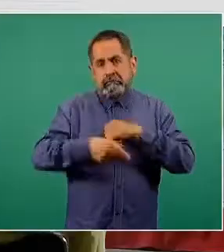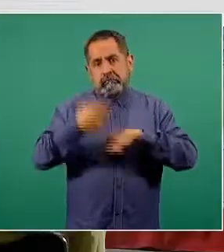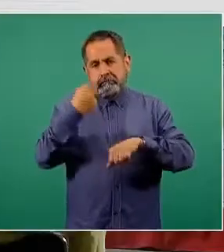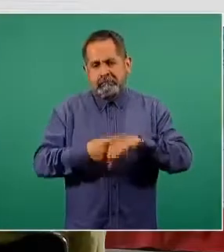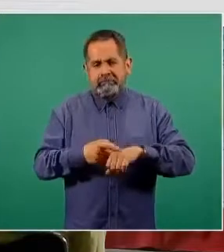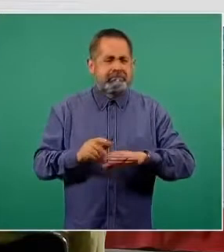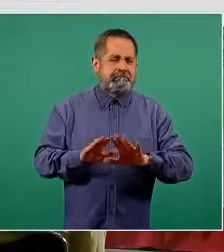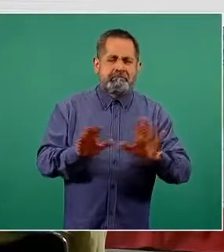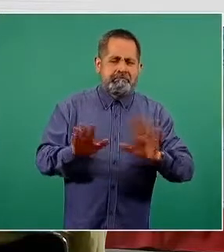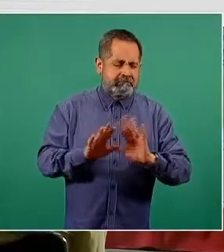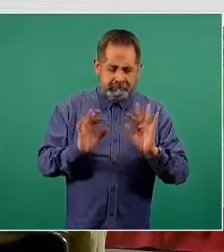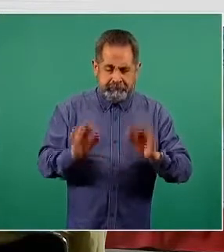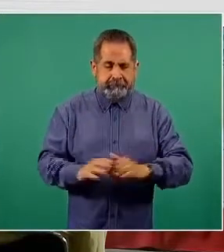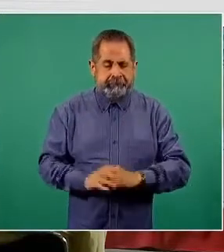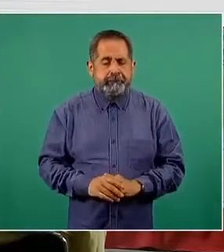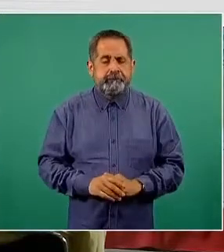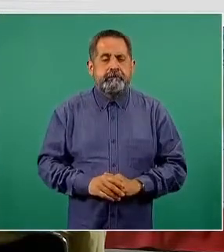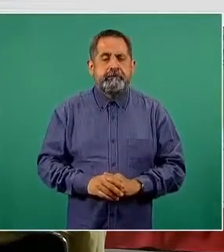La siguiente.